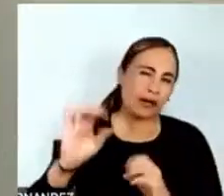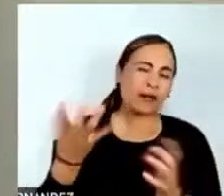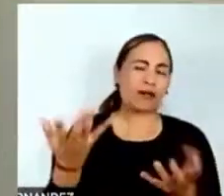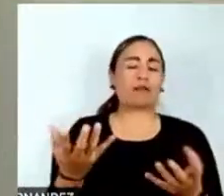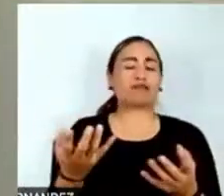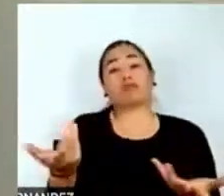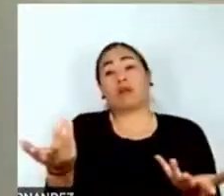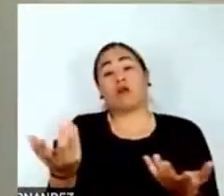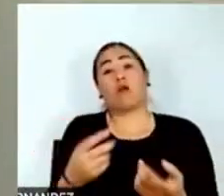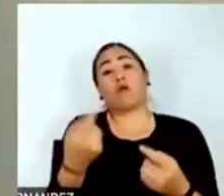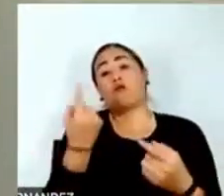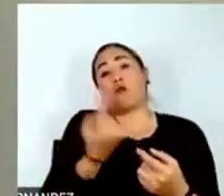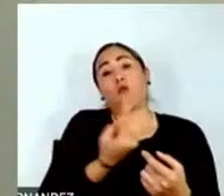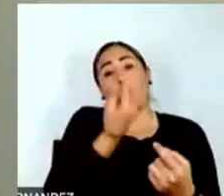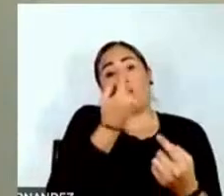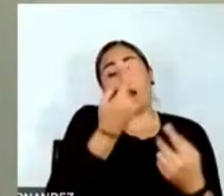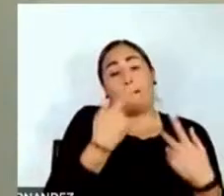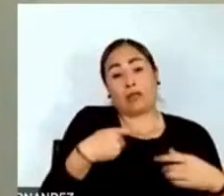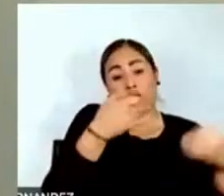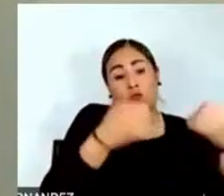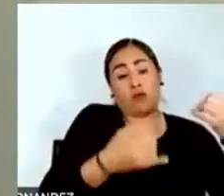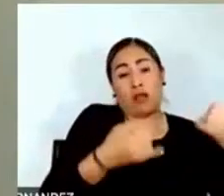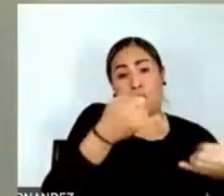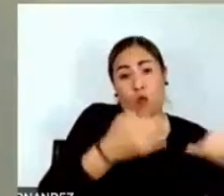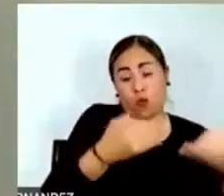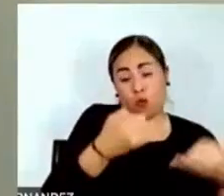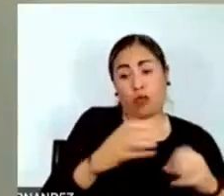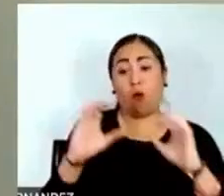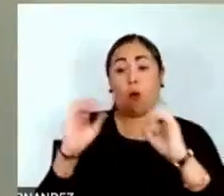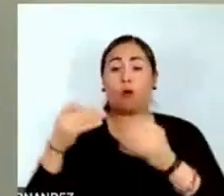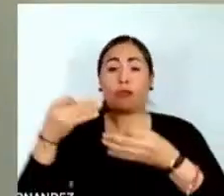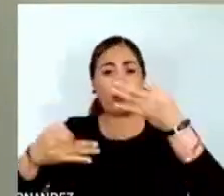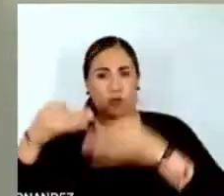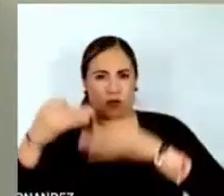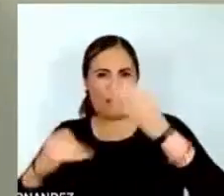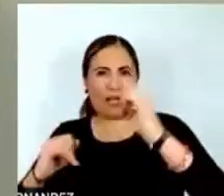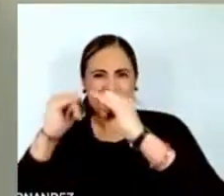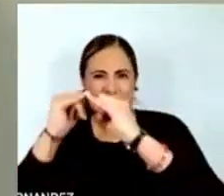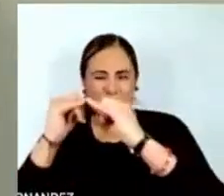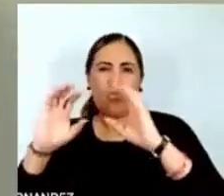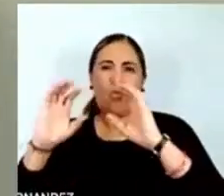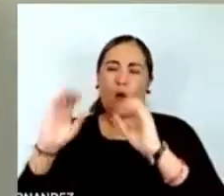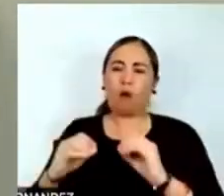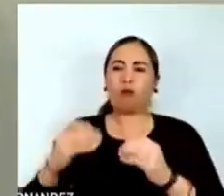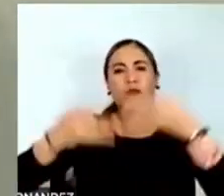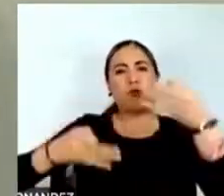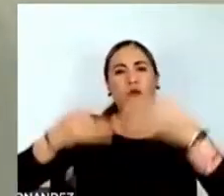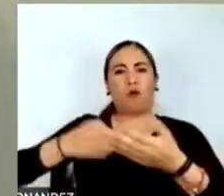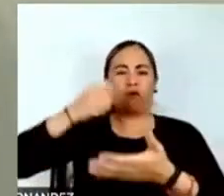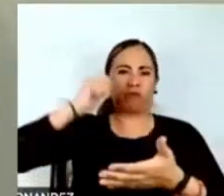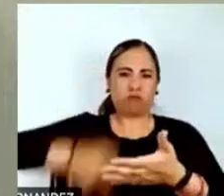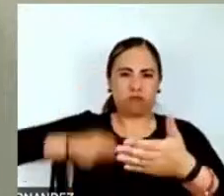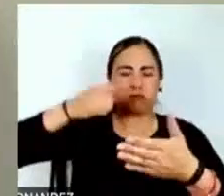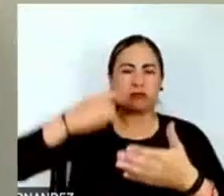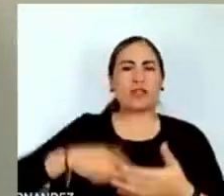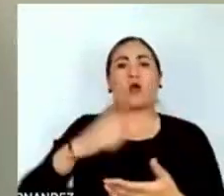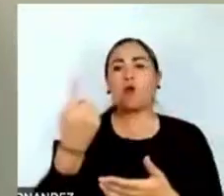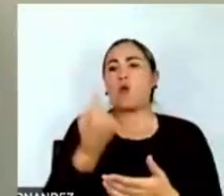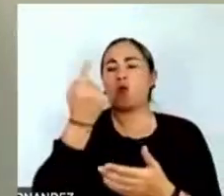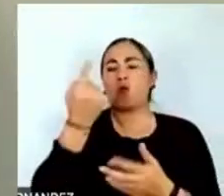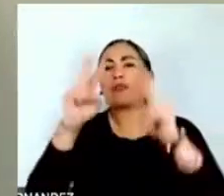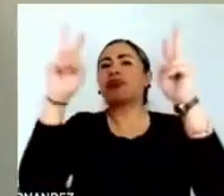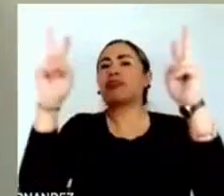tribunal, cuando una corte se pronuncia en un asunto en donde las otras dos ramas del gobierno tienen un